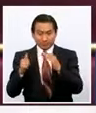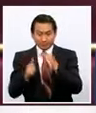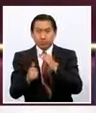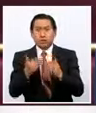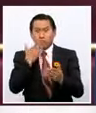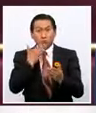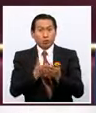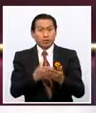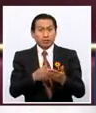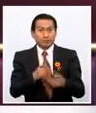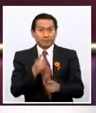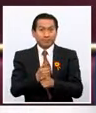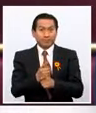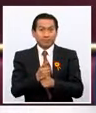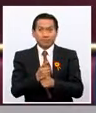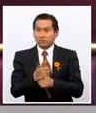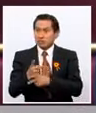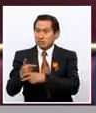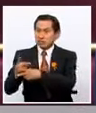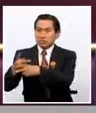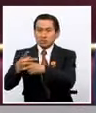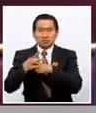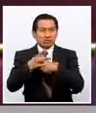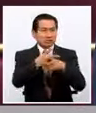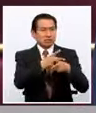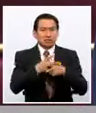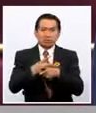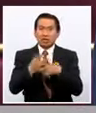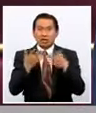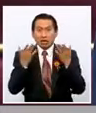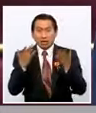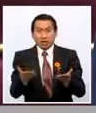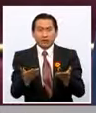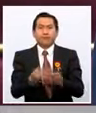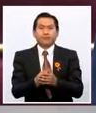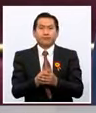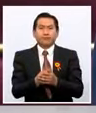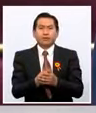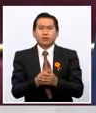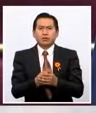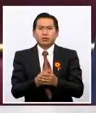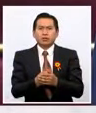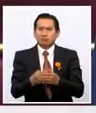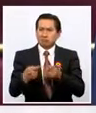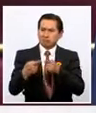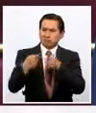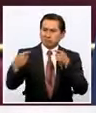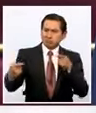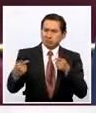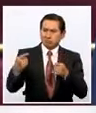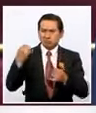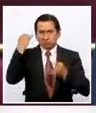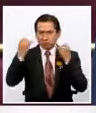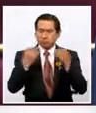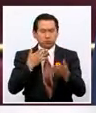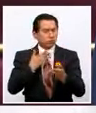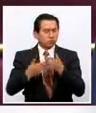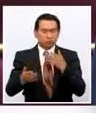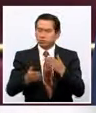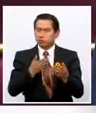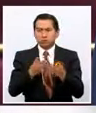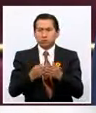y nos hemos cuidado unos a otros y más allá de nuestras diferencias nos hemos portado